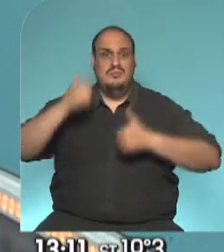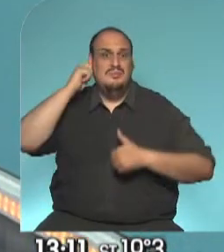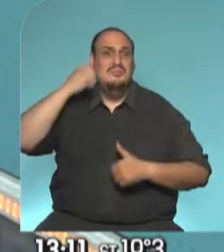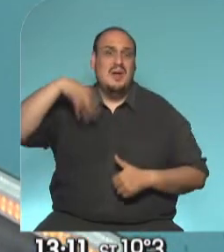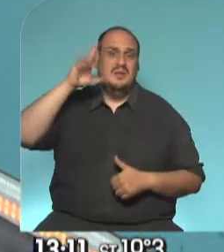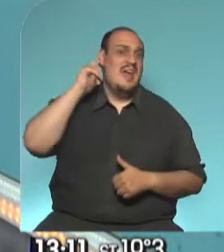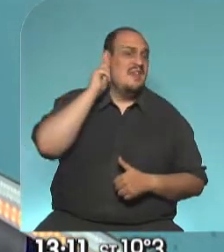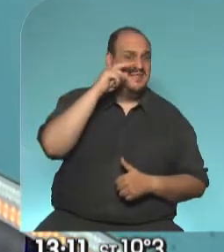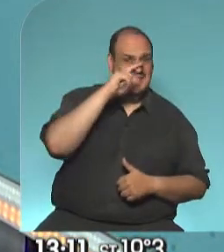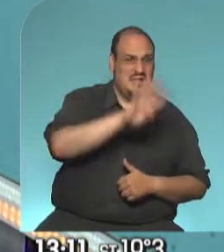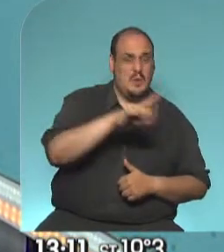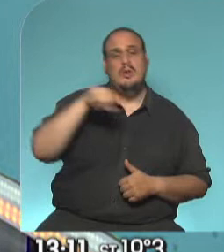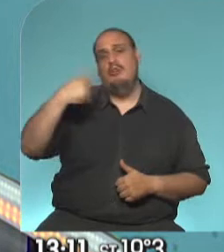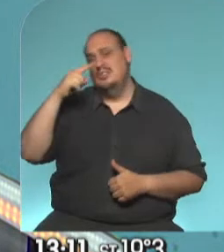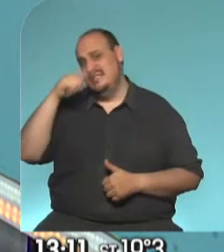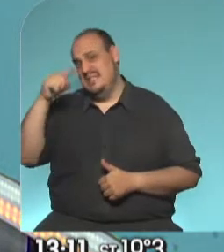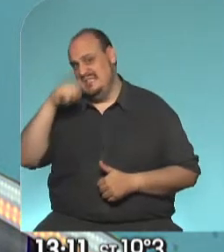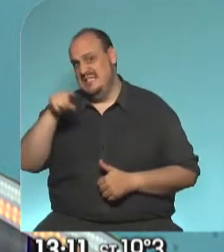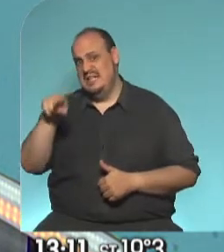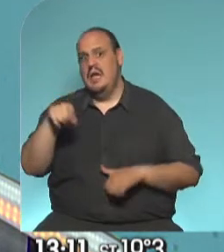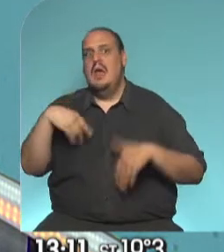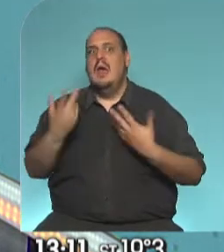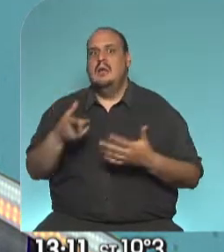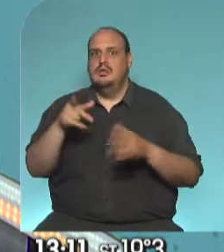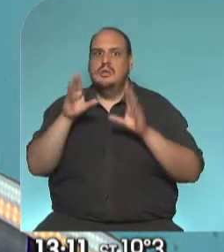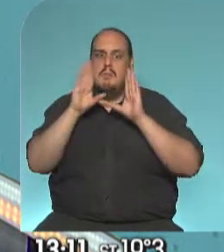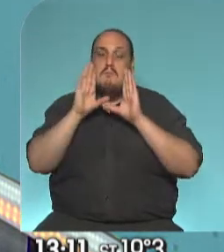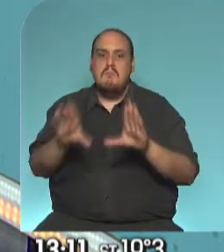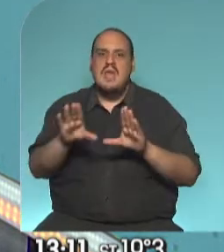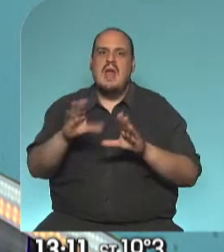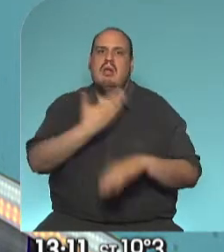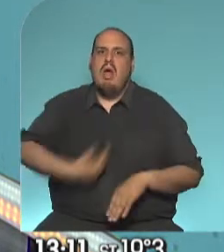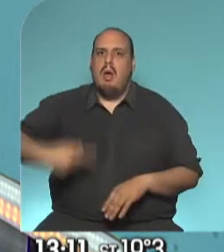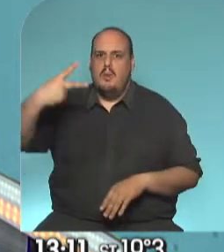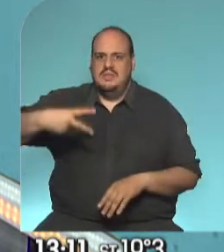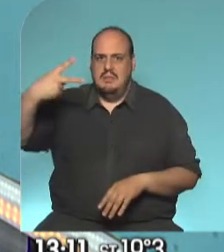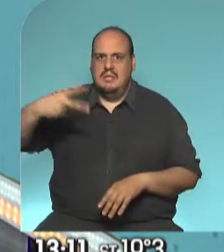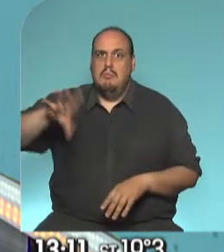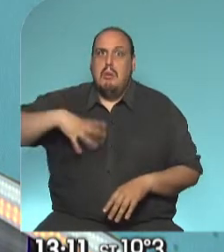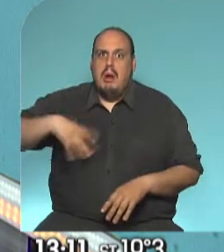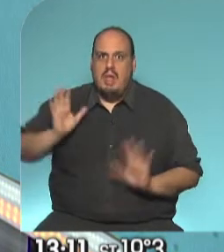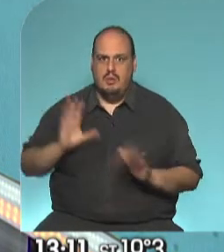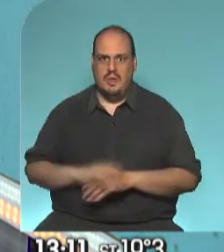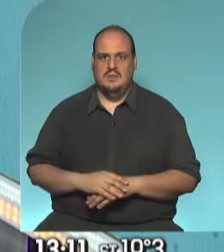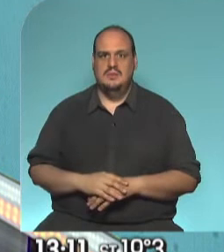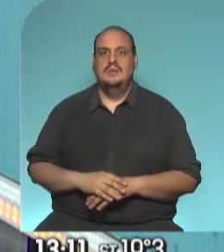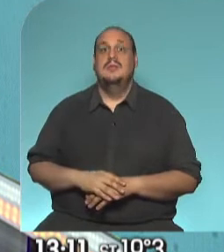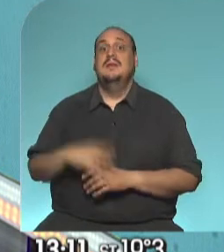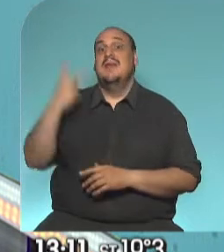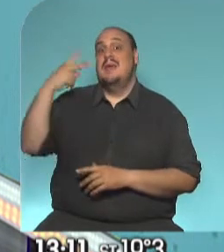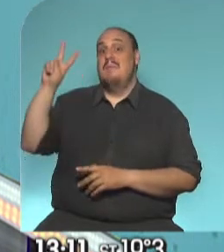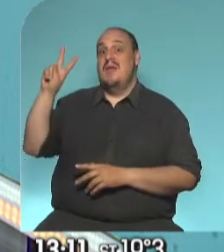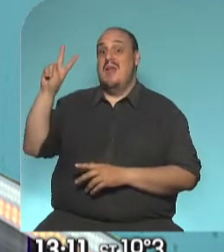uno de 74, otro de 77 años, y es por eso que está puesta la atención en estos vicepresidentes. Es hija de